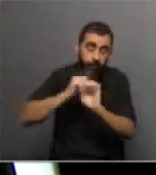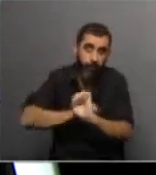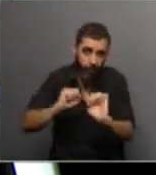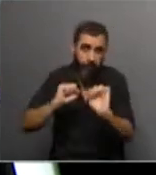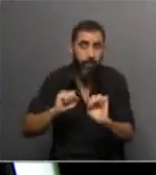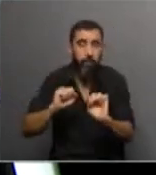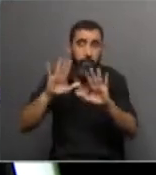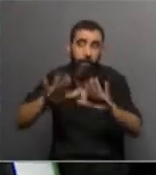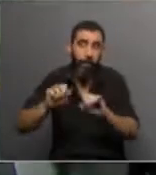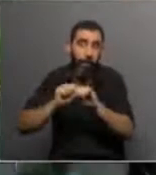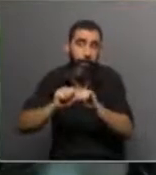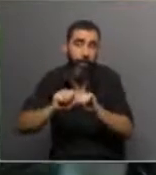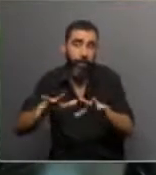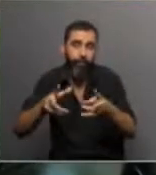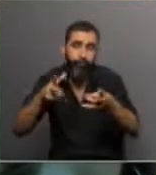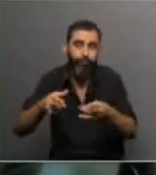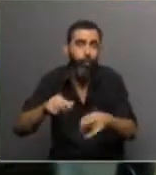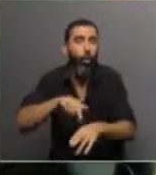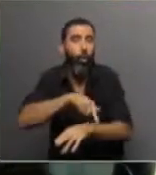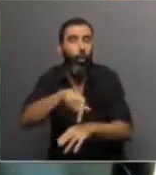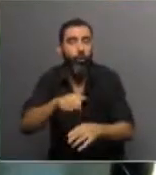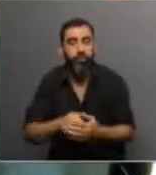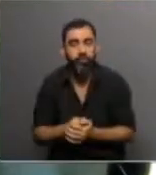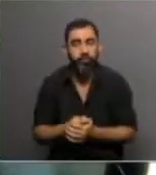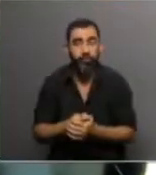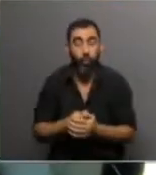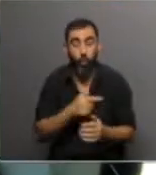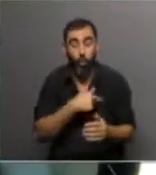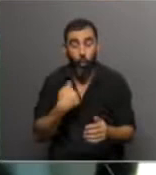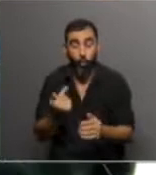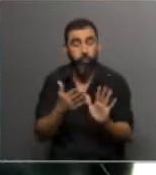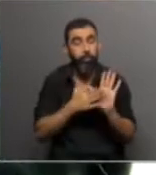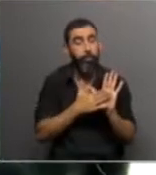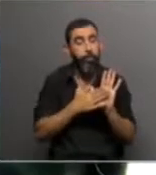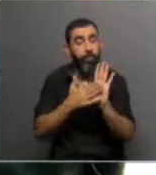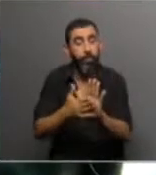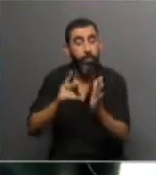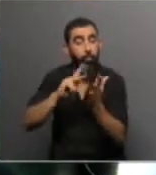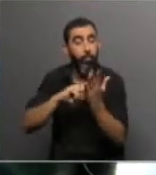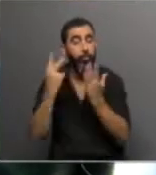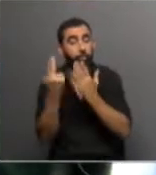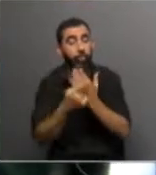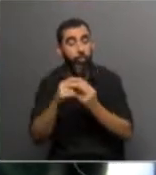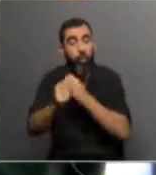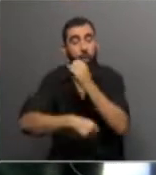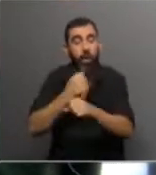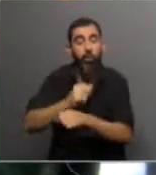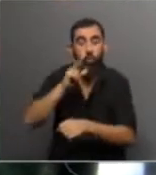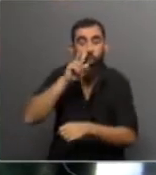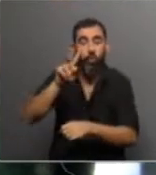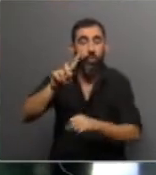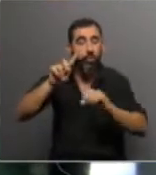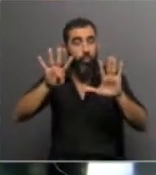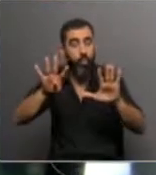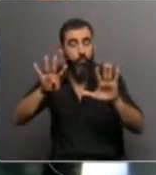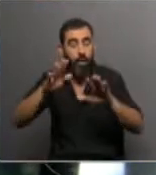paró la pandemia. Bueno, nosotros presentamos ese proyecto en 2019,